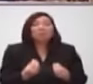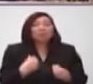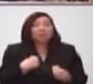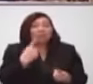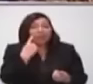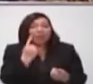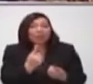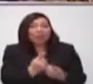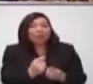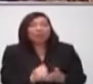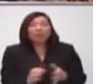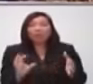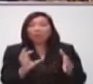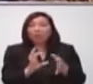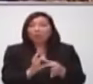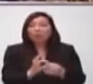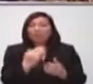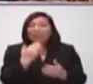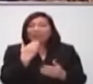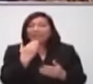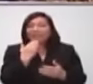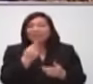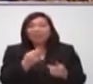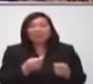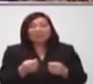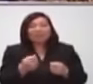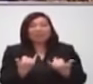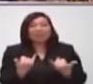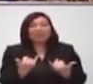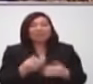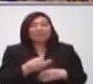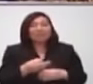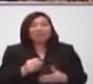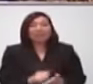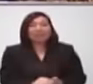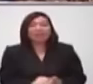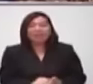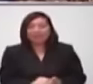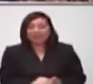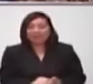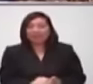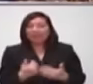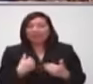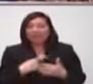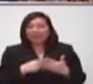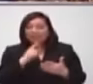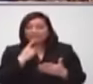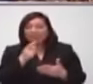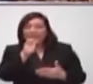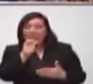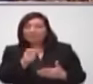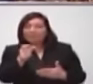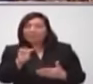nos debe unir a quienes manejamos esas provincias debe ser el